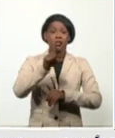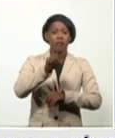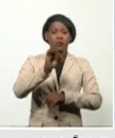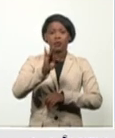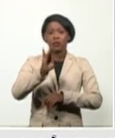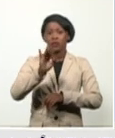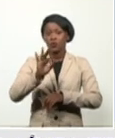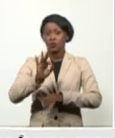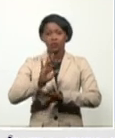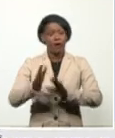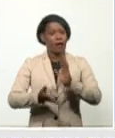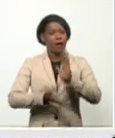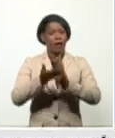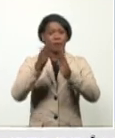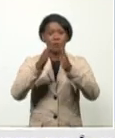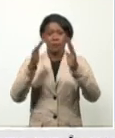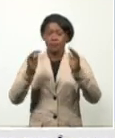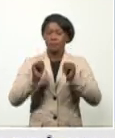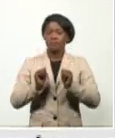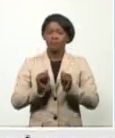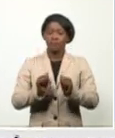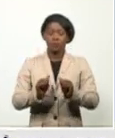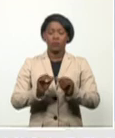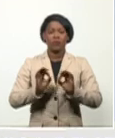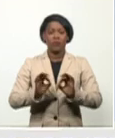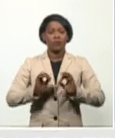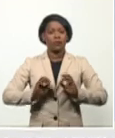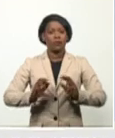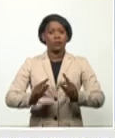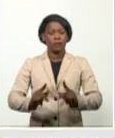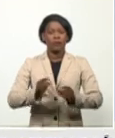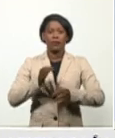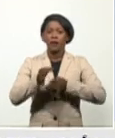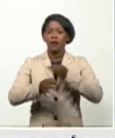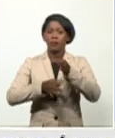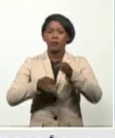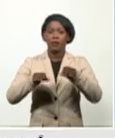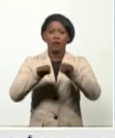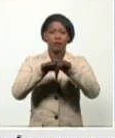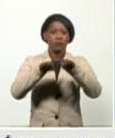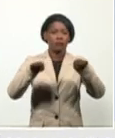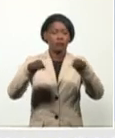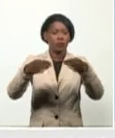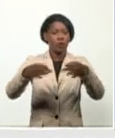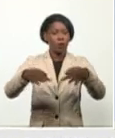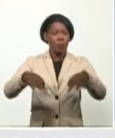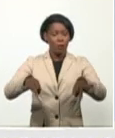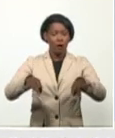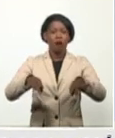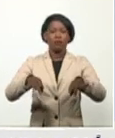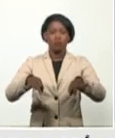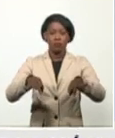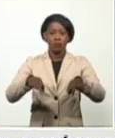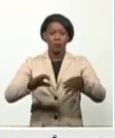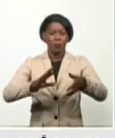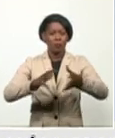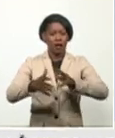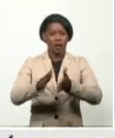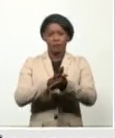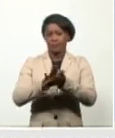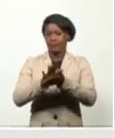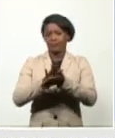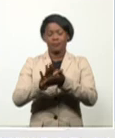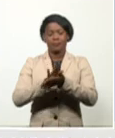dado de alta, y como siempre reiteramos, todo con una evolución favorable, sin complicación.